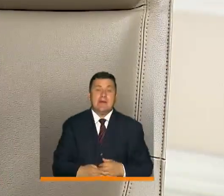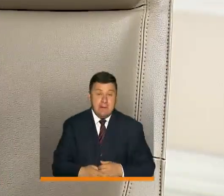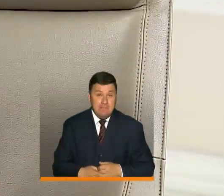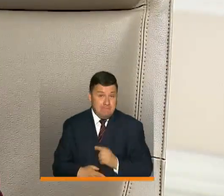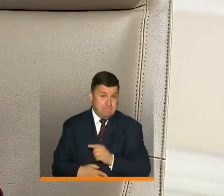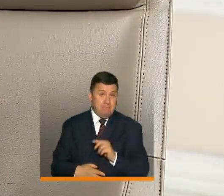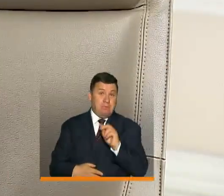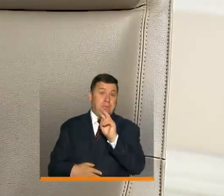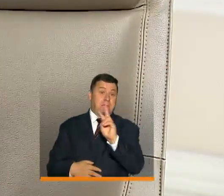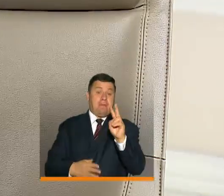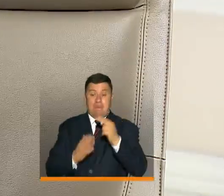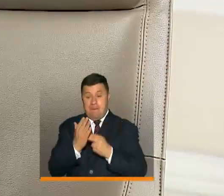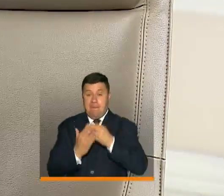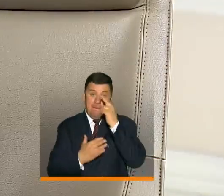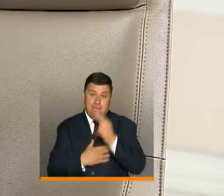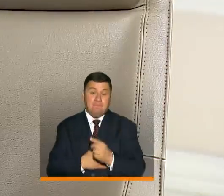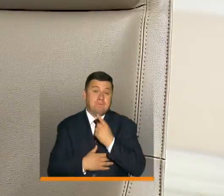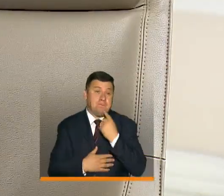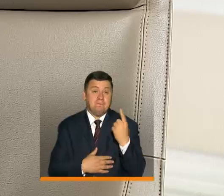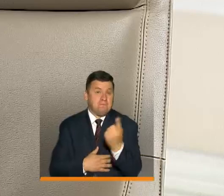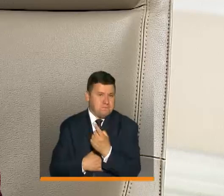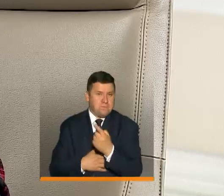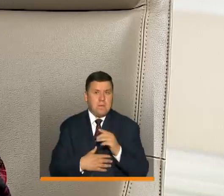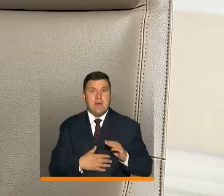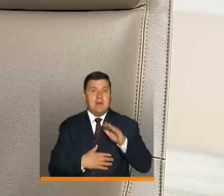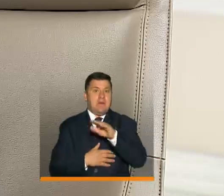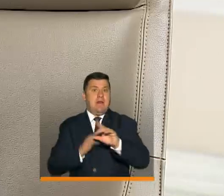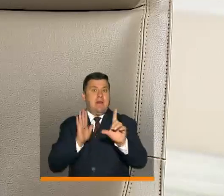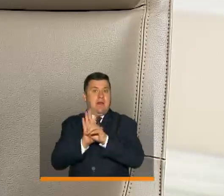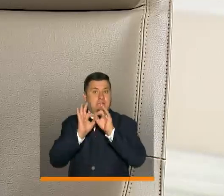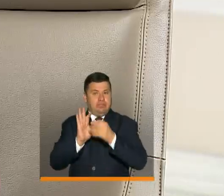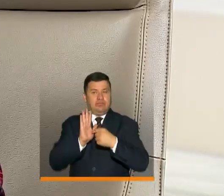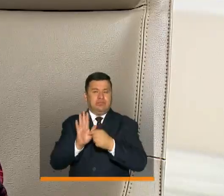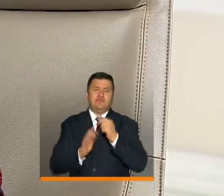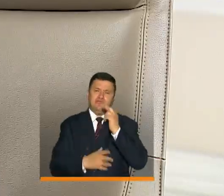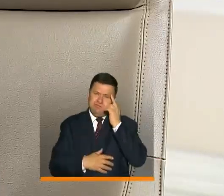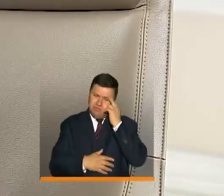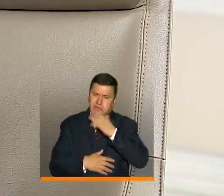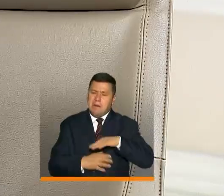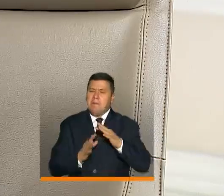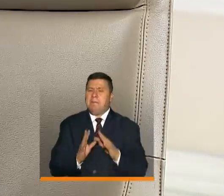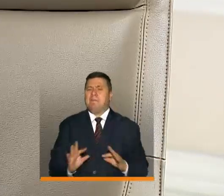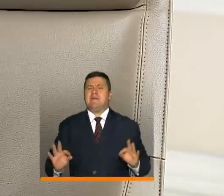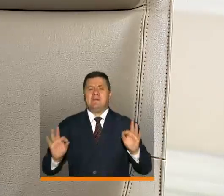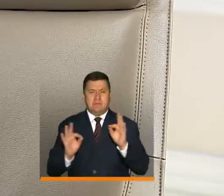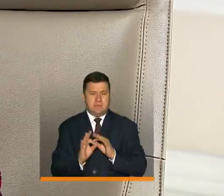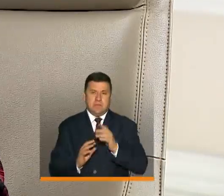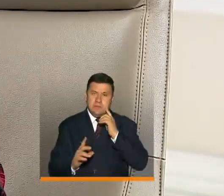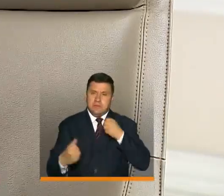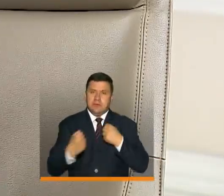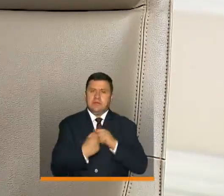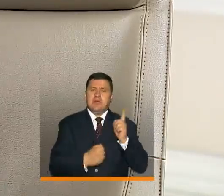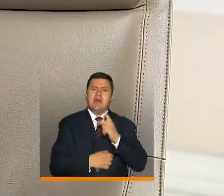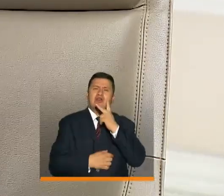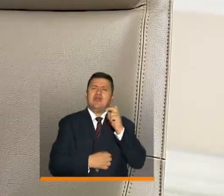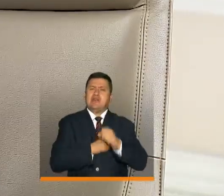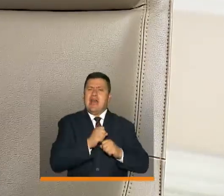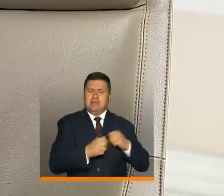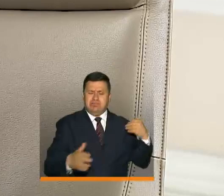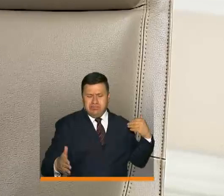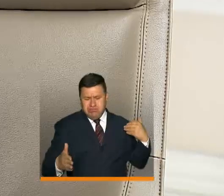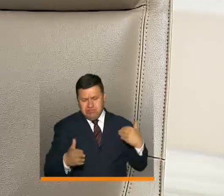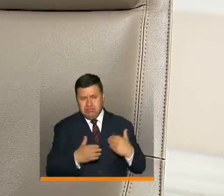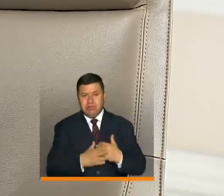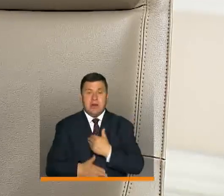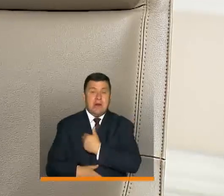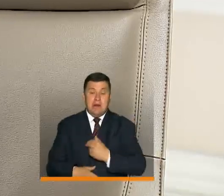de esos 22 proyectos que mencionamos de vías para la legalidad, obviamente uno de los fundamentales es el Pacto Bicentenario que mencionó la